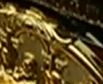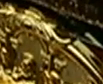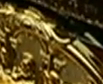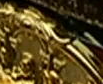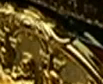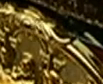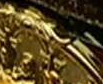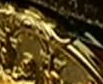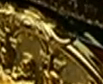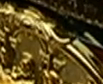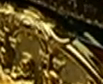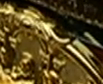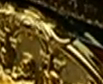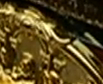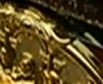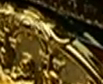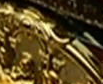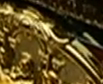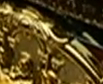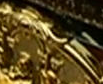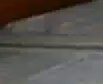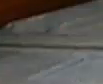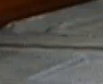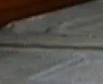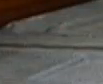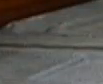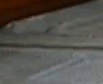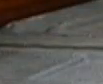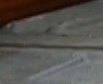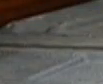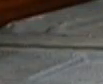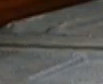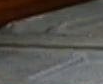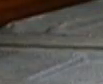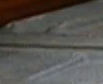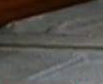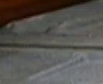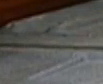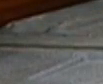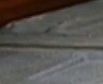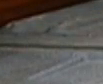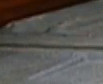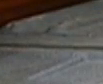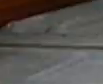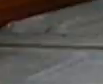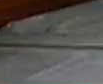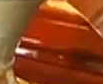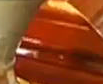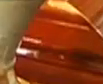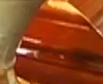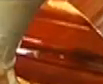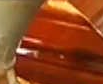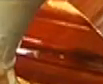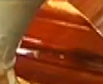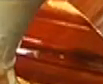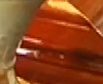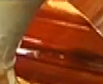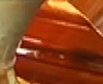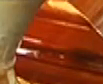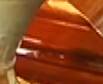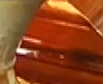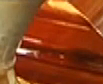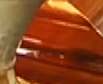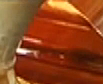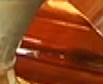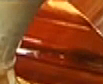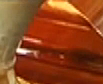lamentablemente no ha podido integrar o bien con esto ponemos punto final a la presente emisión de las noticias de calidad es claro que si